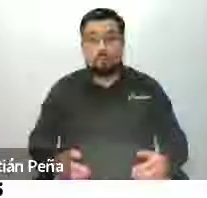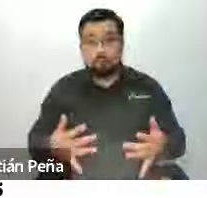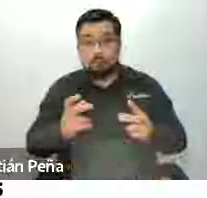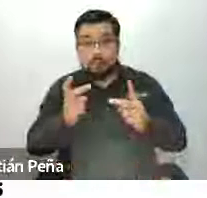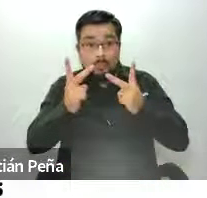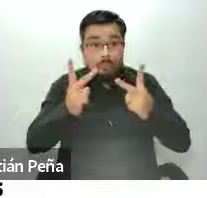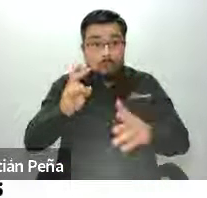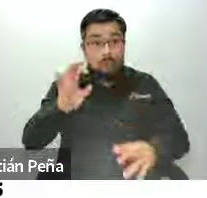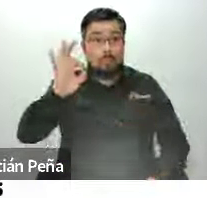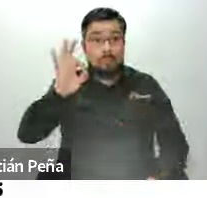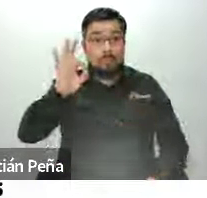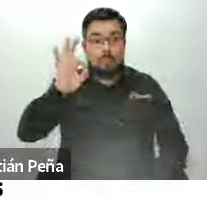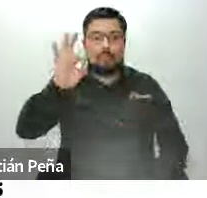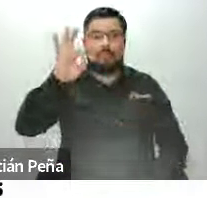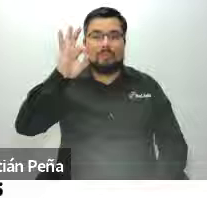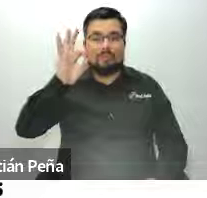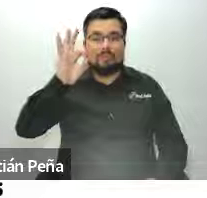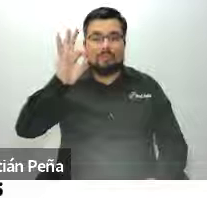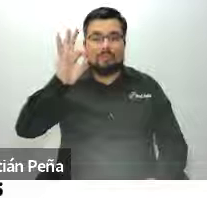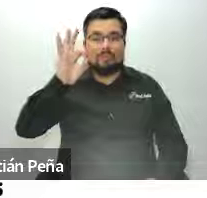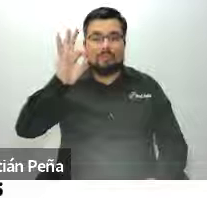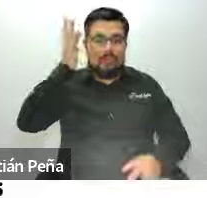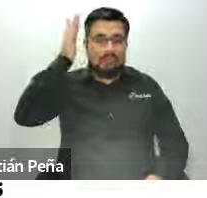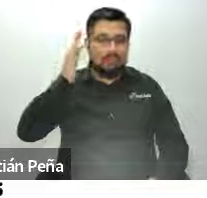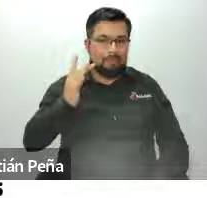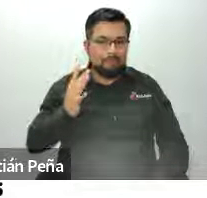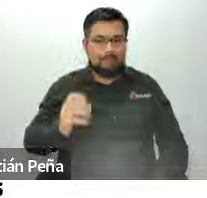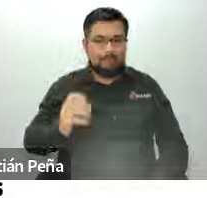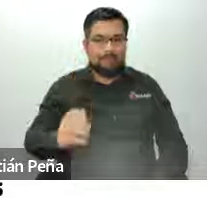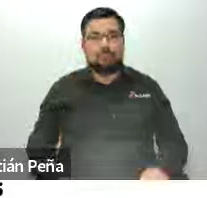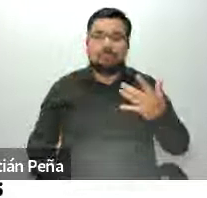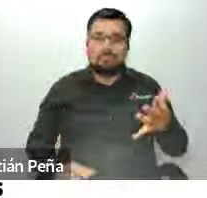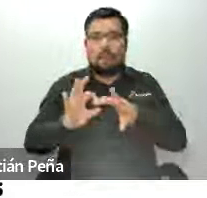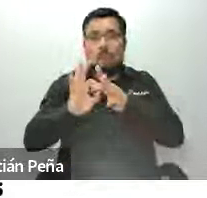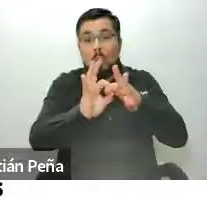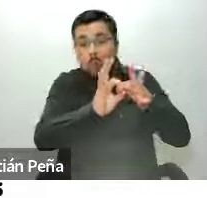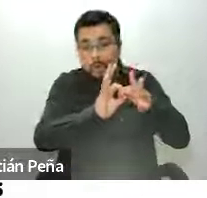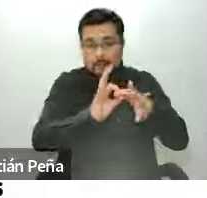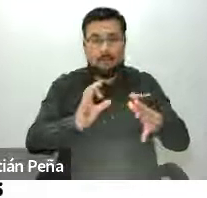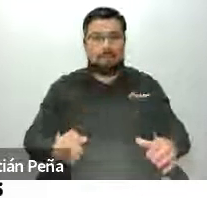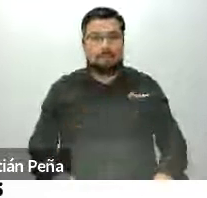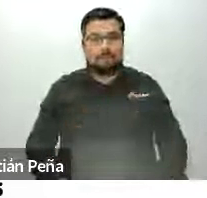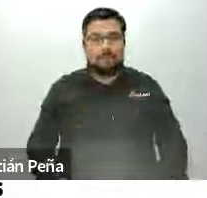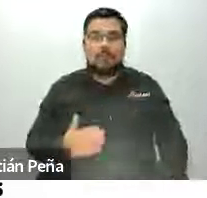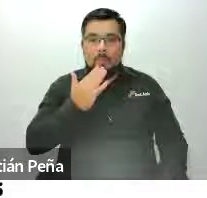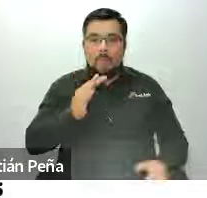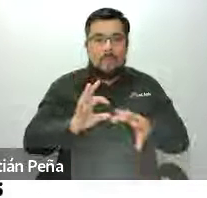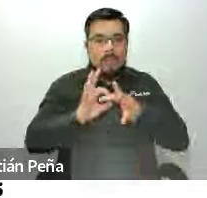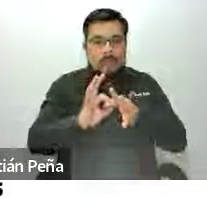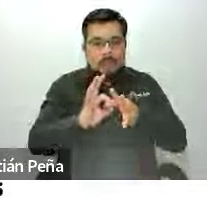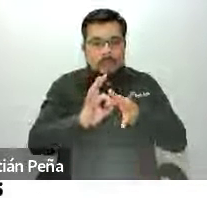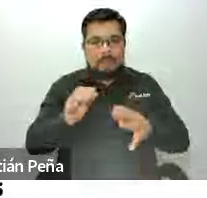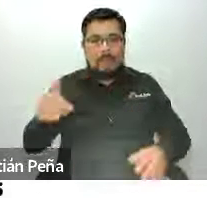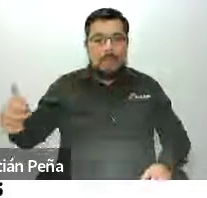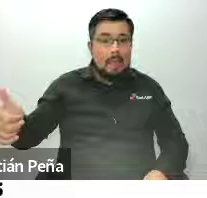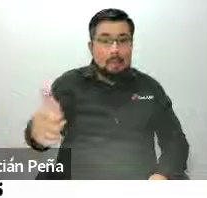Muchas gracias entonces, Tamara. Bueno, entonces muchas gracias y gracias también a todas las profesoras